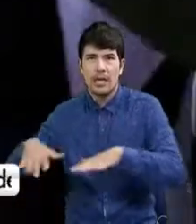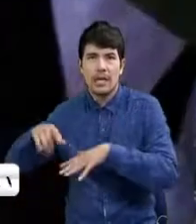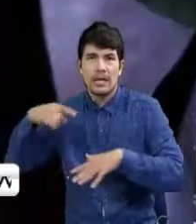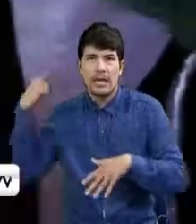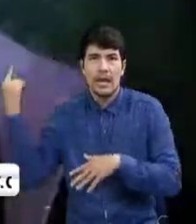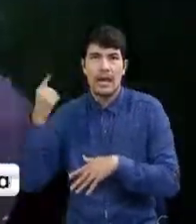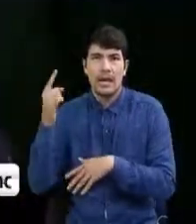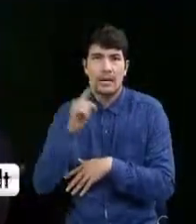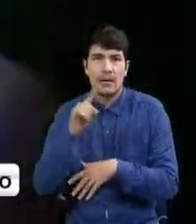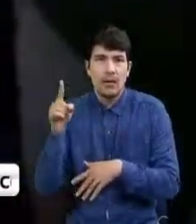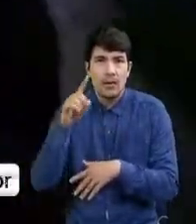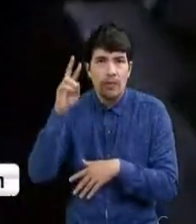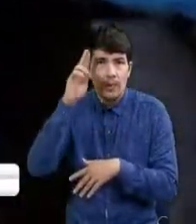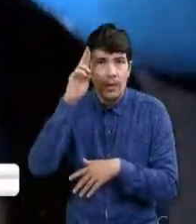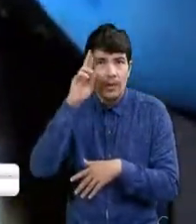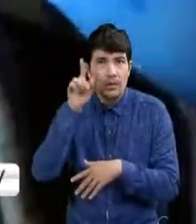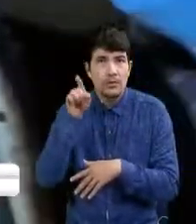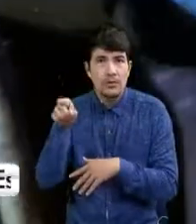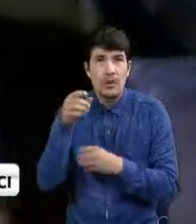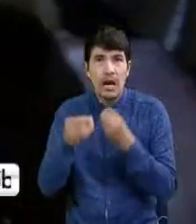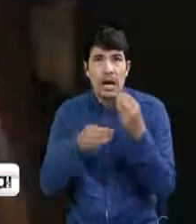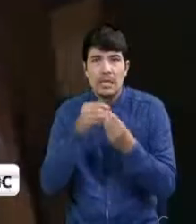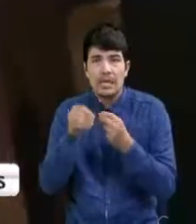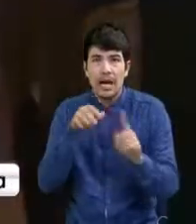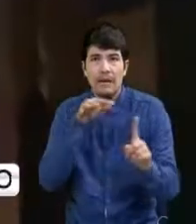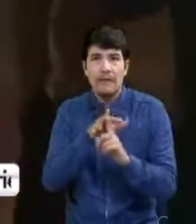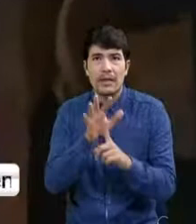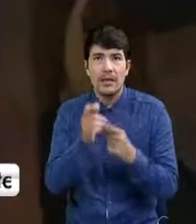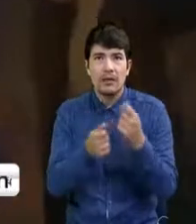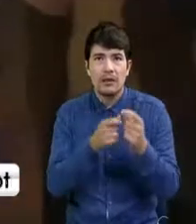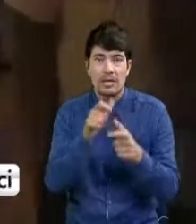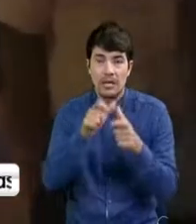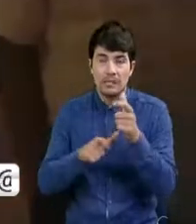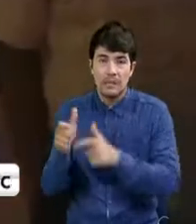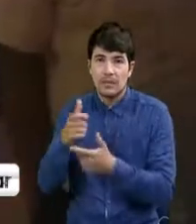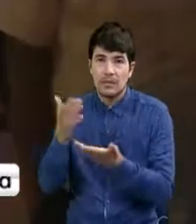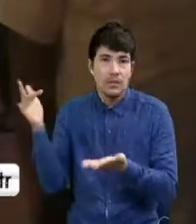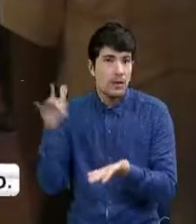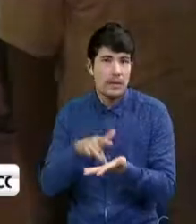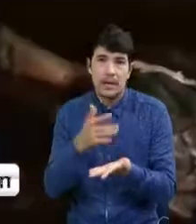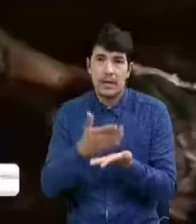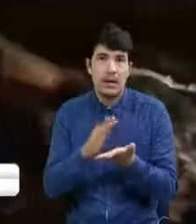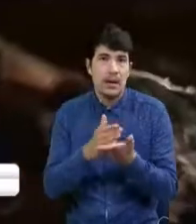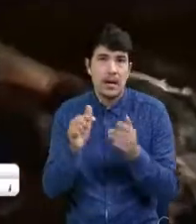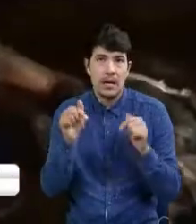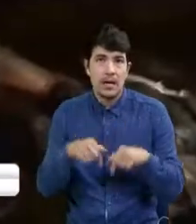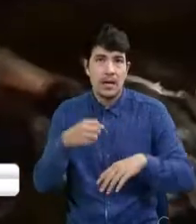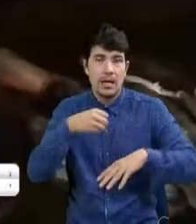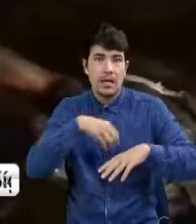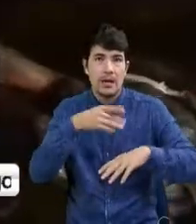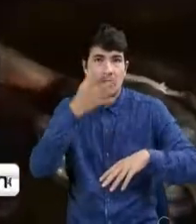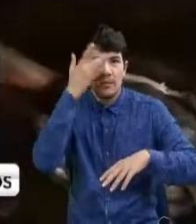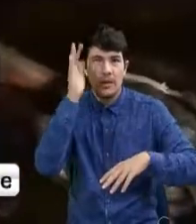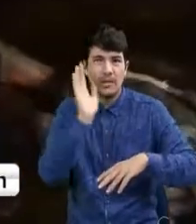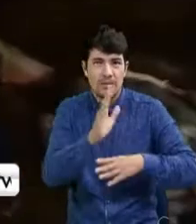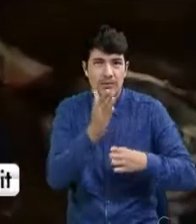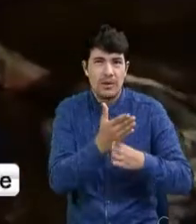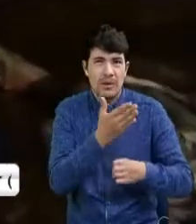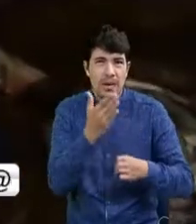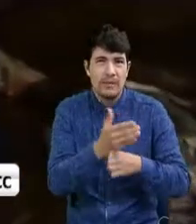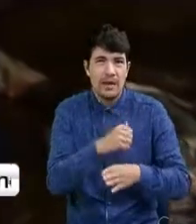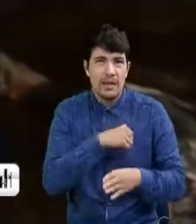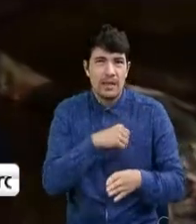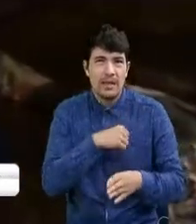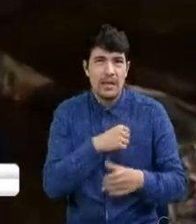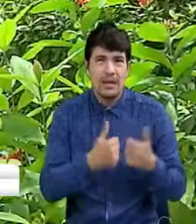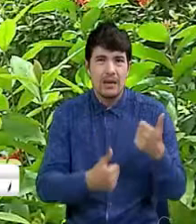cual lo que está haciendo es perjudicar al comercio. La gente no viene a comprar carne aquí a Cenabacio, la Nueva Cesta, por la problemática que tenemos ahorita,